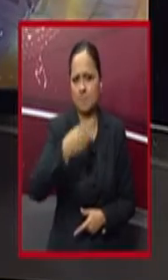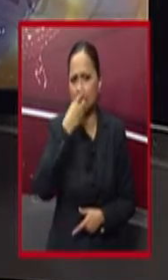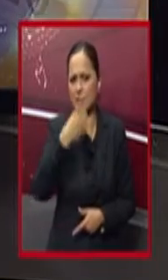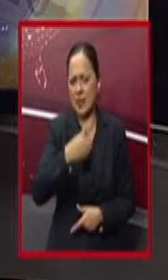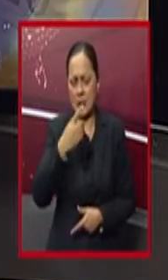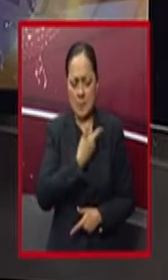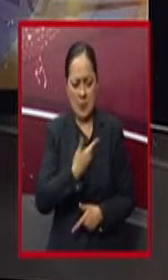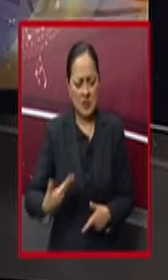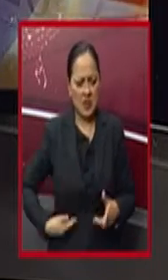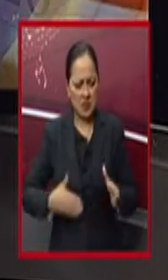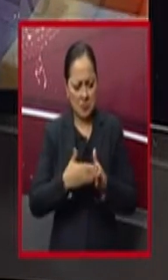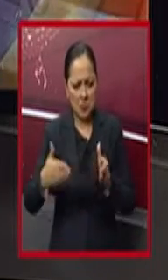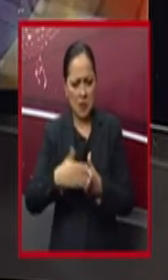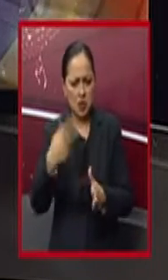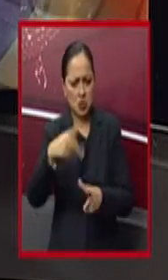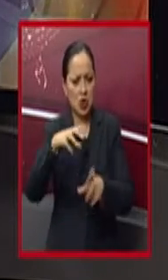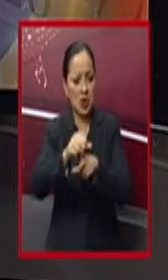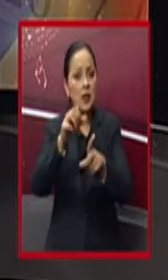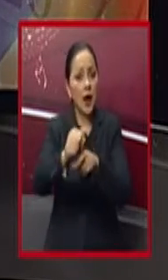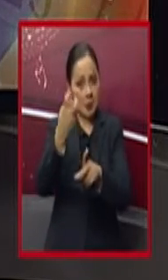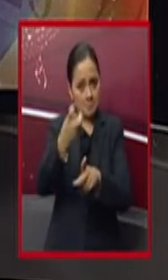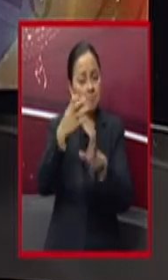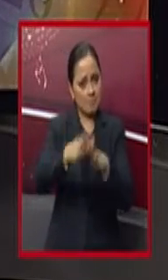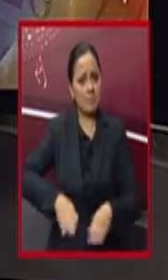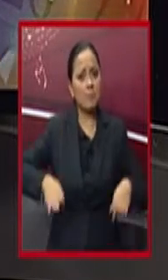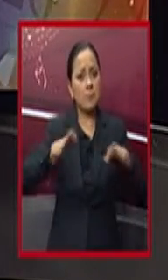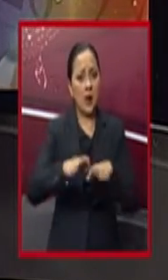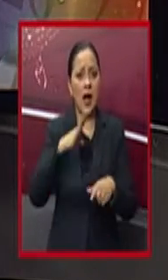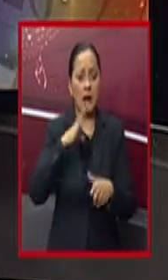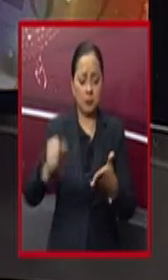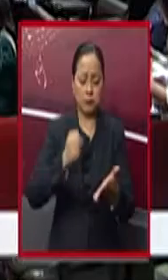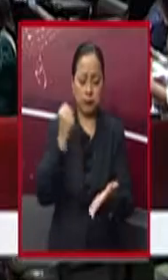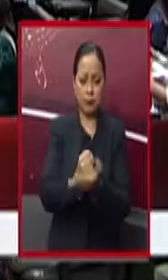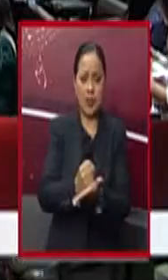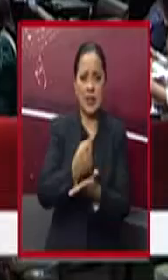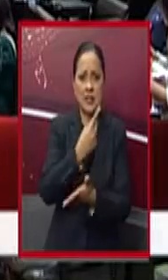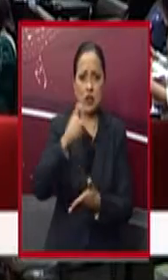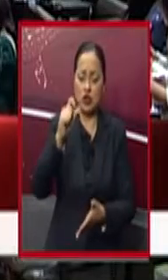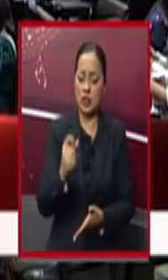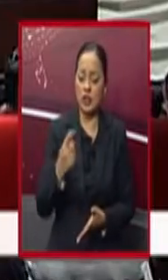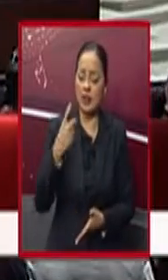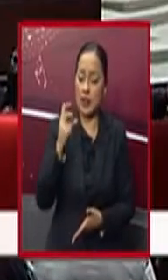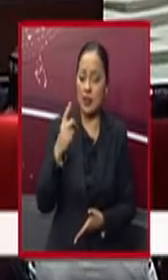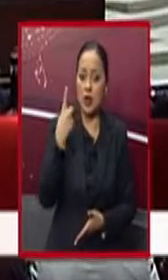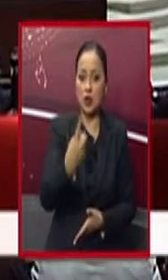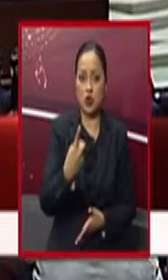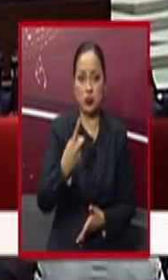presente legislatura, el cual incluye la aprobación de 131 decretos de reforma.